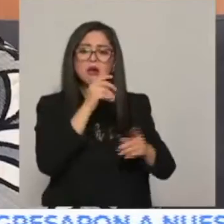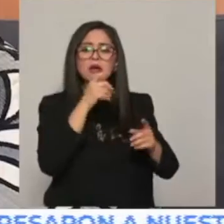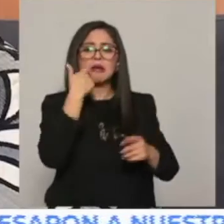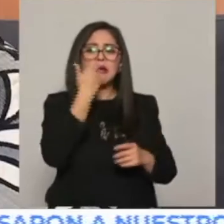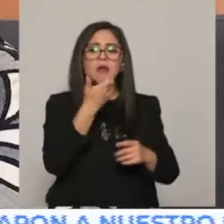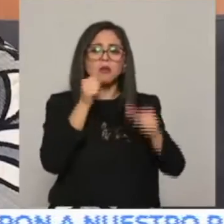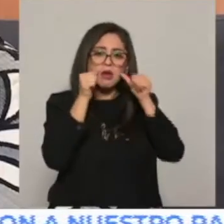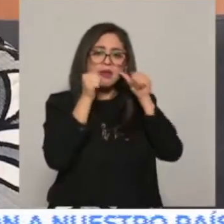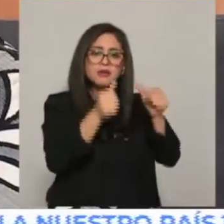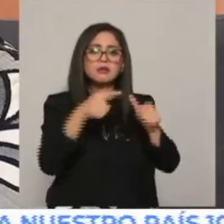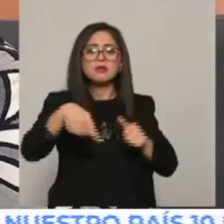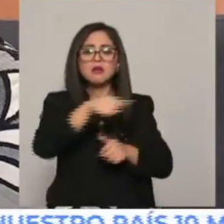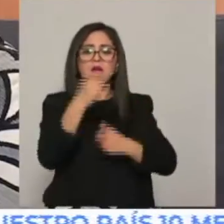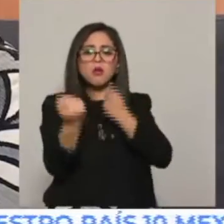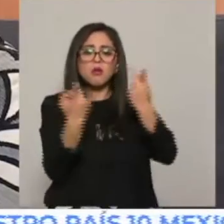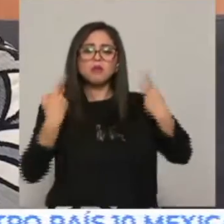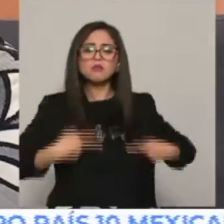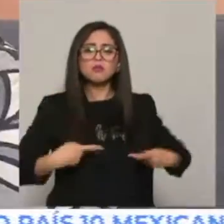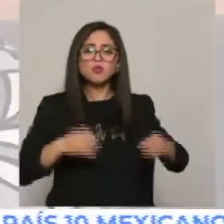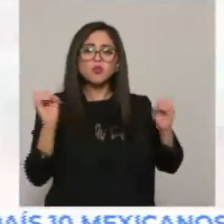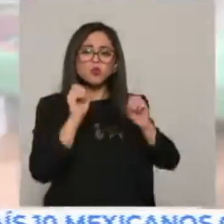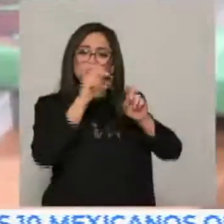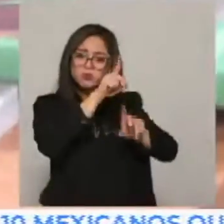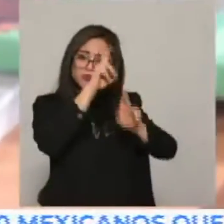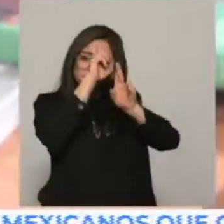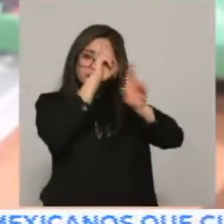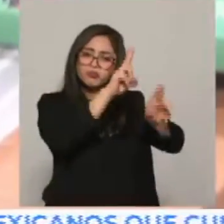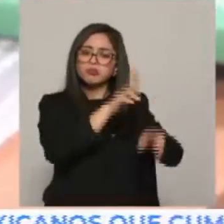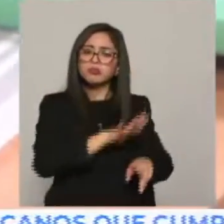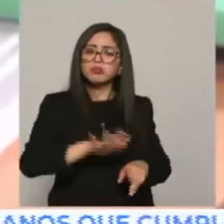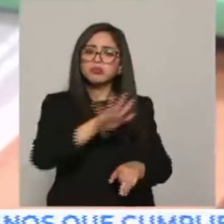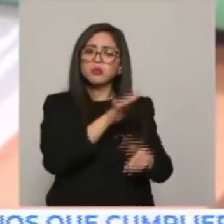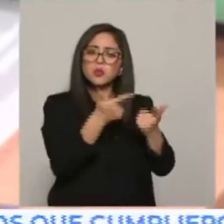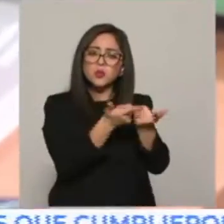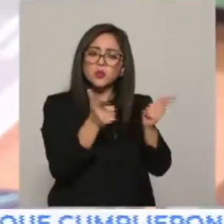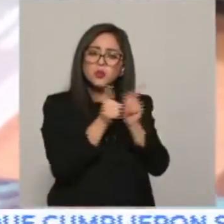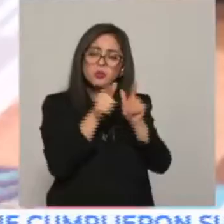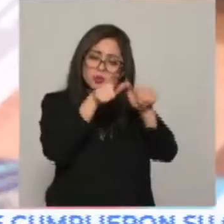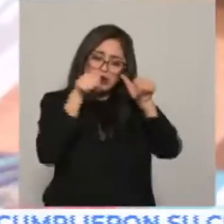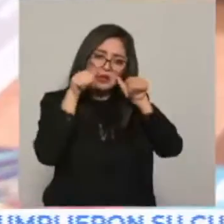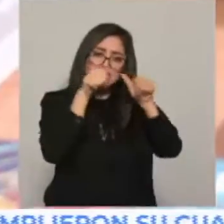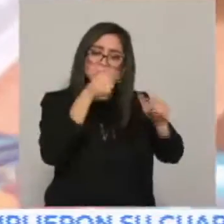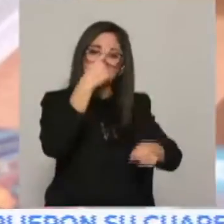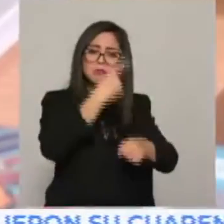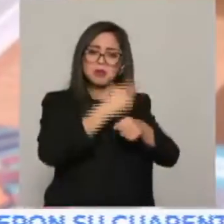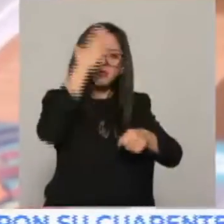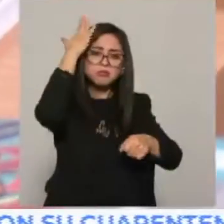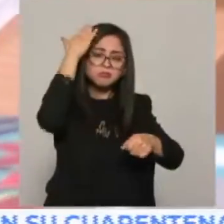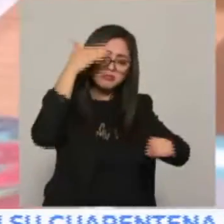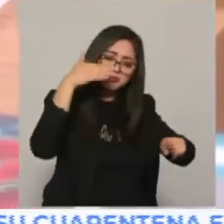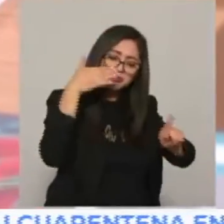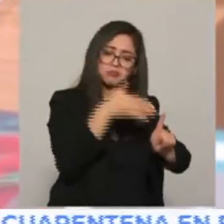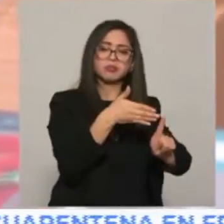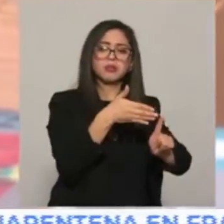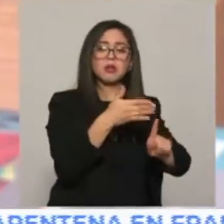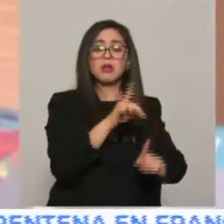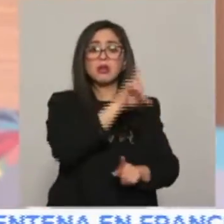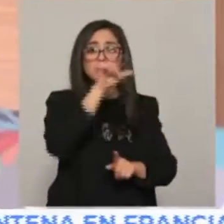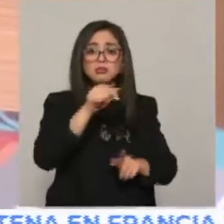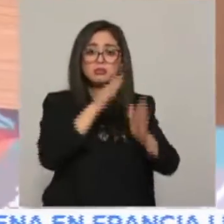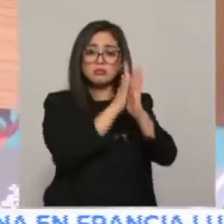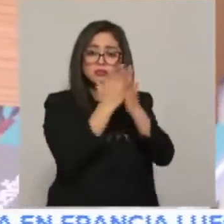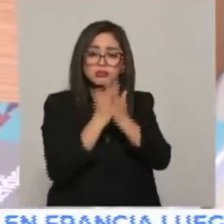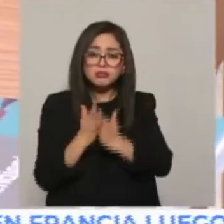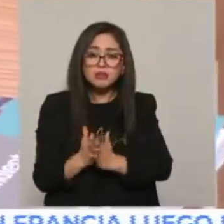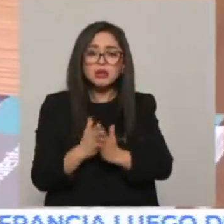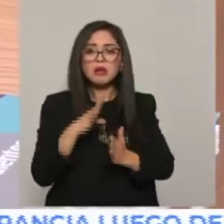violaciones intersexuales que tienen interseccionales, que tienen los grupos de atención prioritaria, y lo que hacemos en estos apartados son dividirlo en